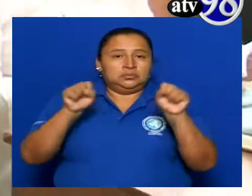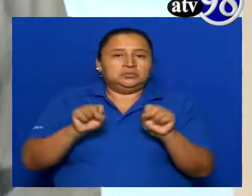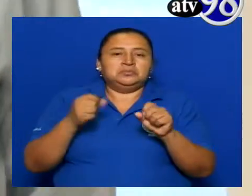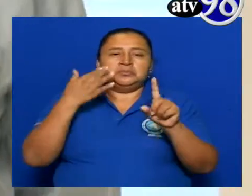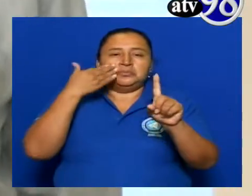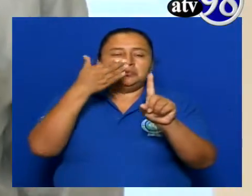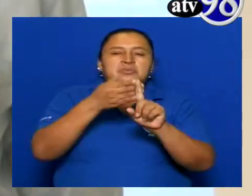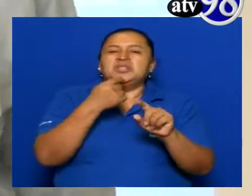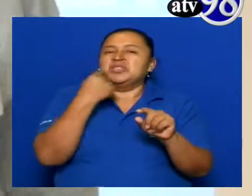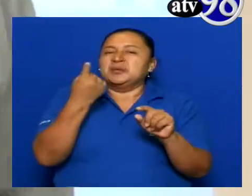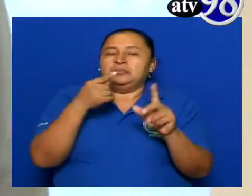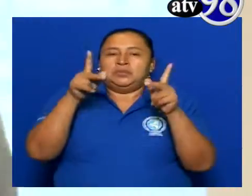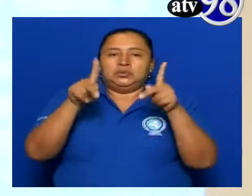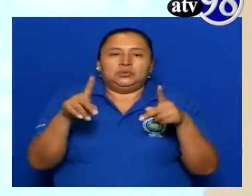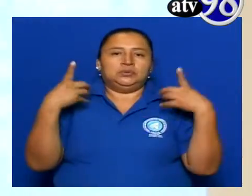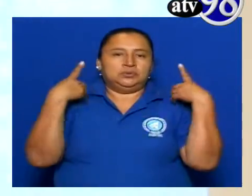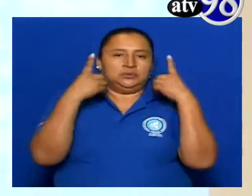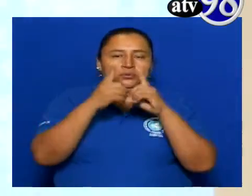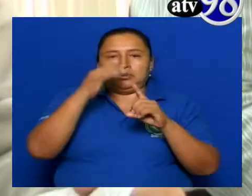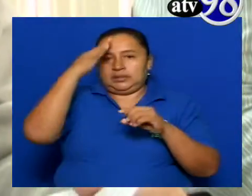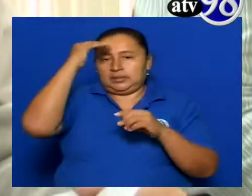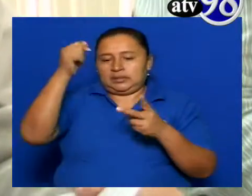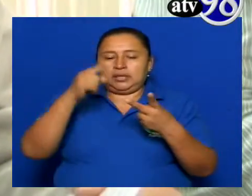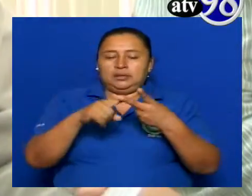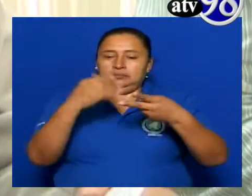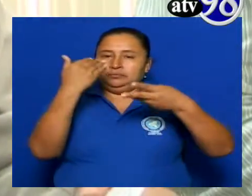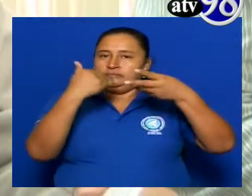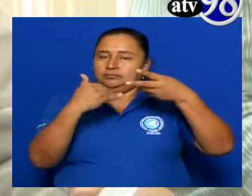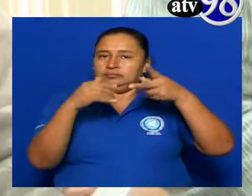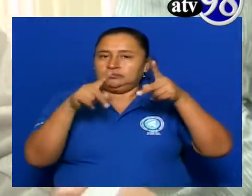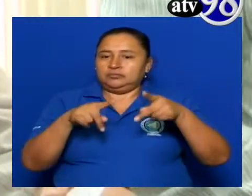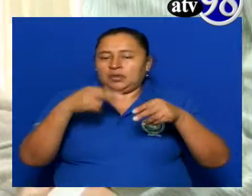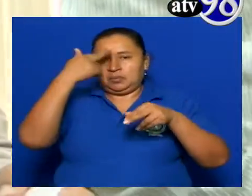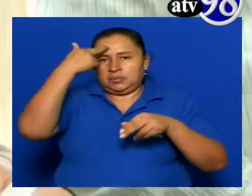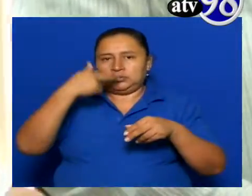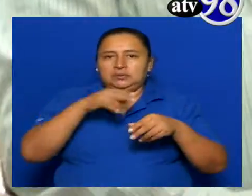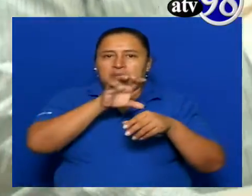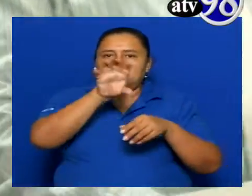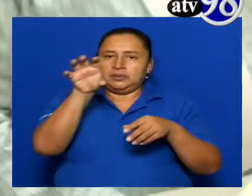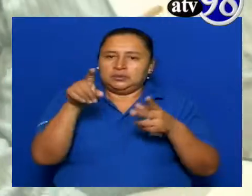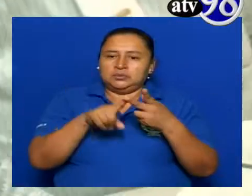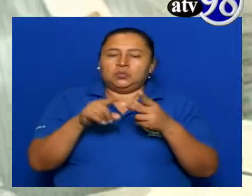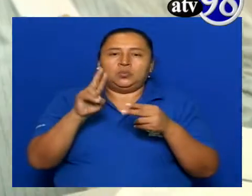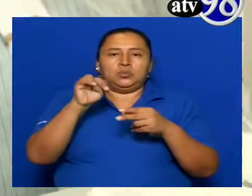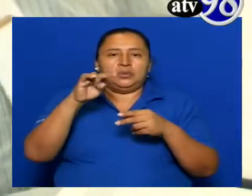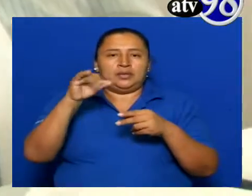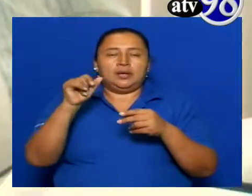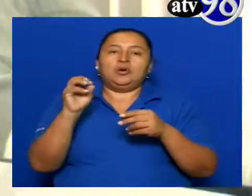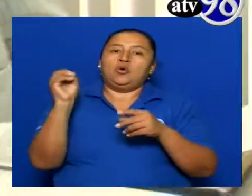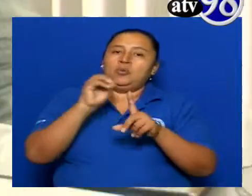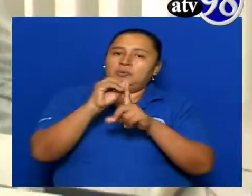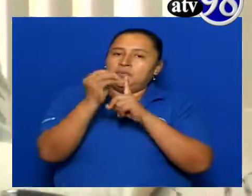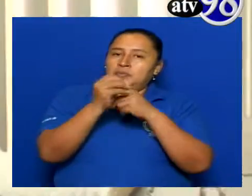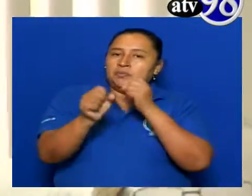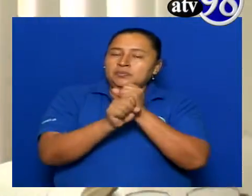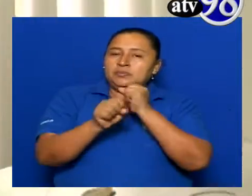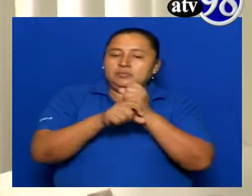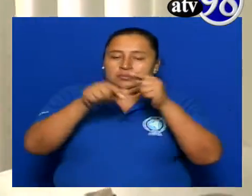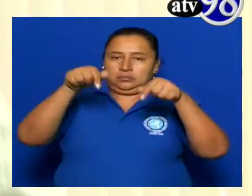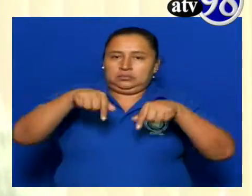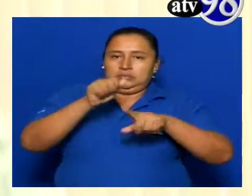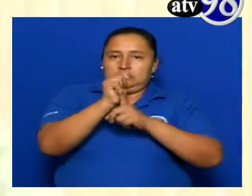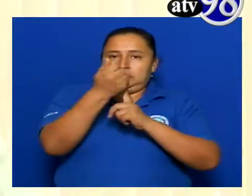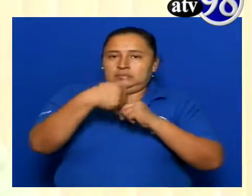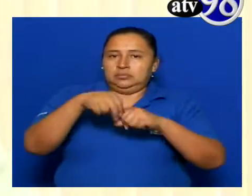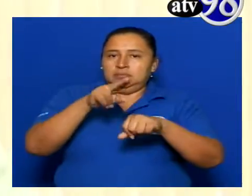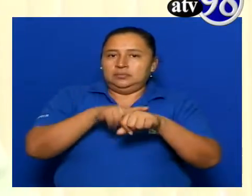los directores generales, específicos, responsables de división, departamento, unidad y sindicatos de la Asamblea